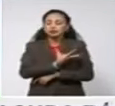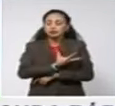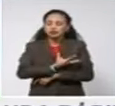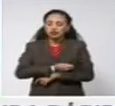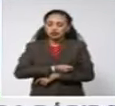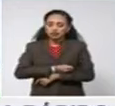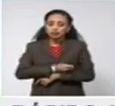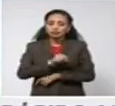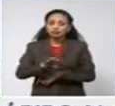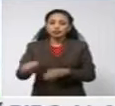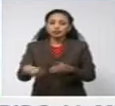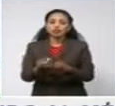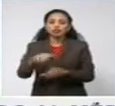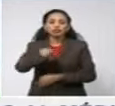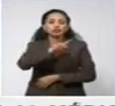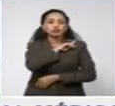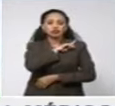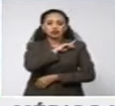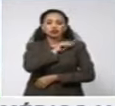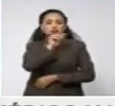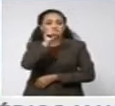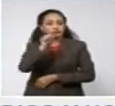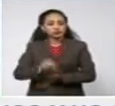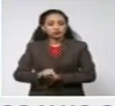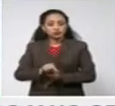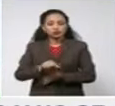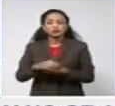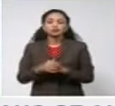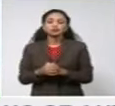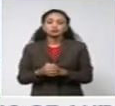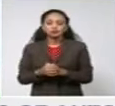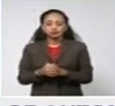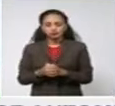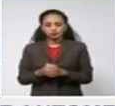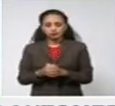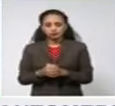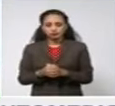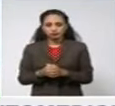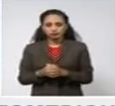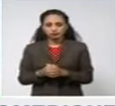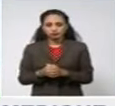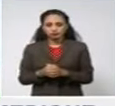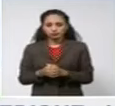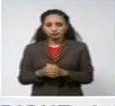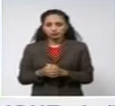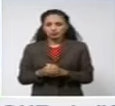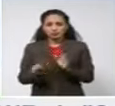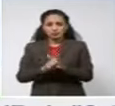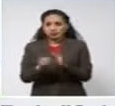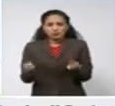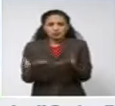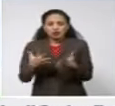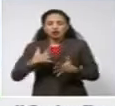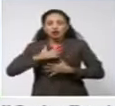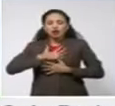el día de ayer hace un evento súbito de falta de aire,